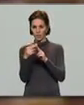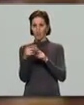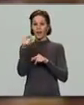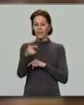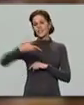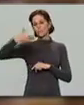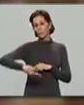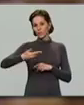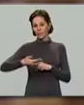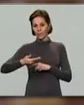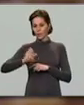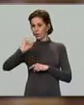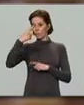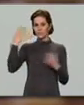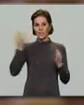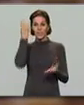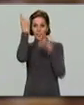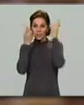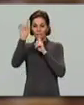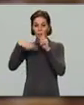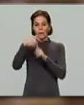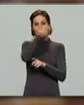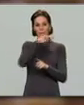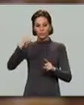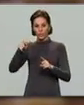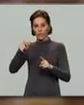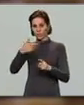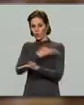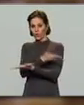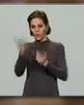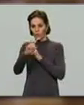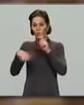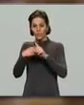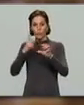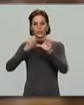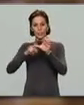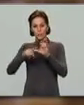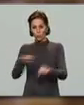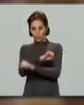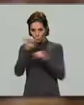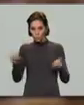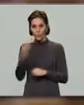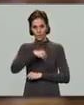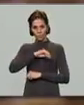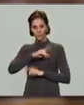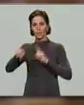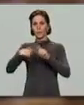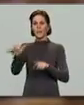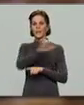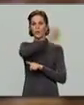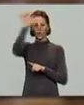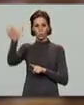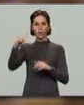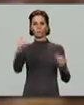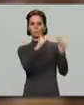hacer política en el que lo único importante sean las ideas y las personas para construir con humildad más Extremadura, más